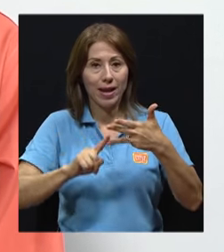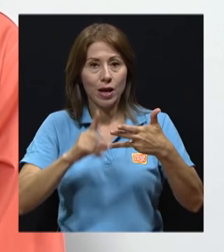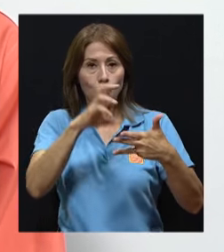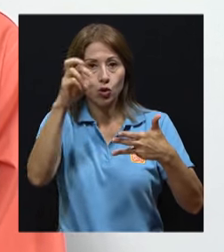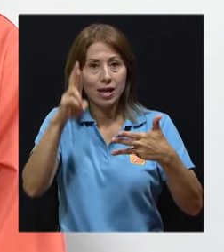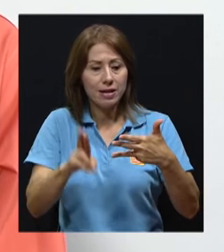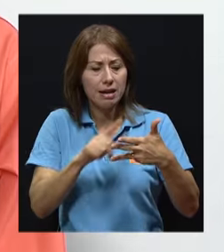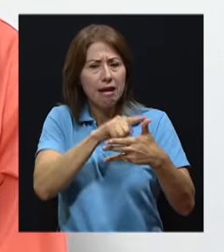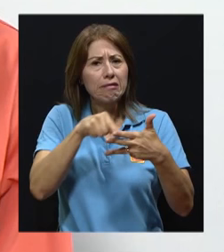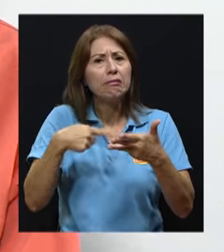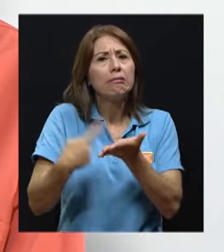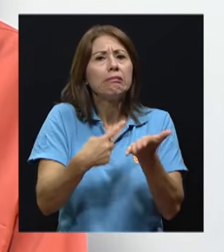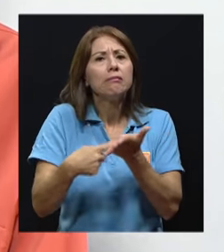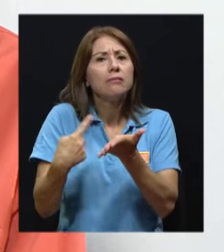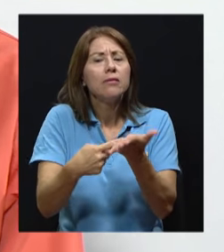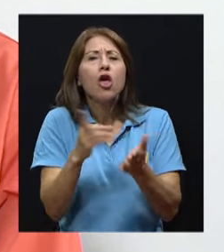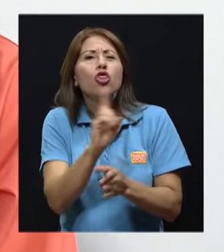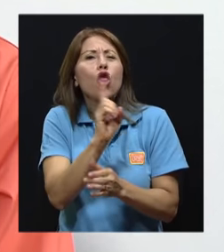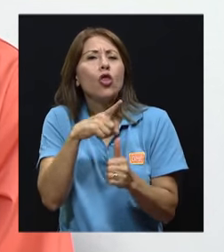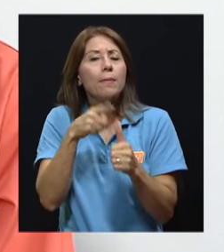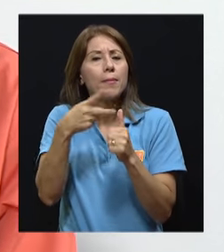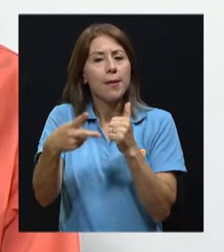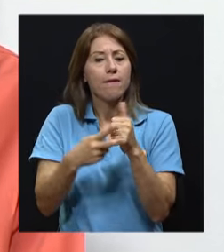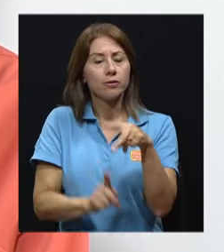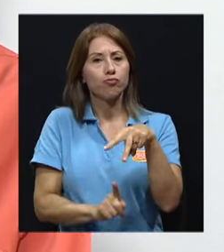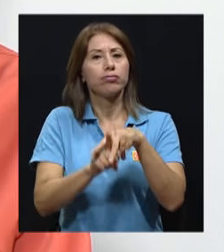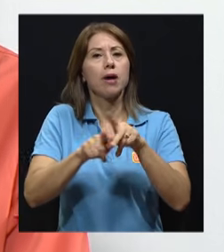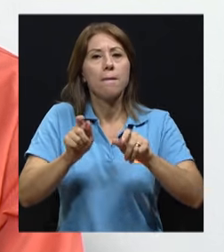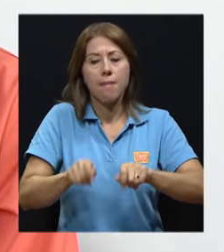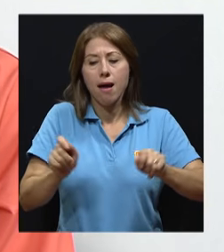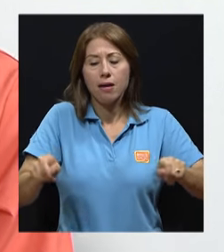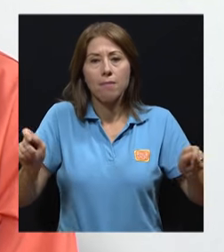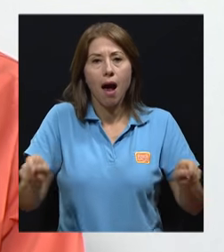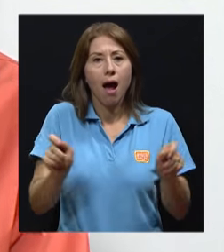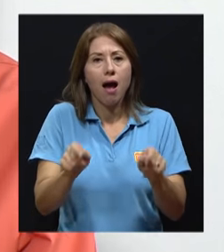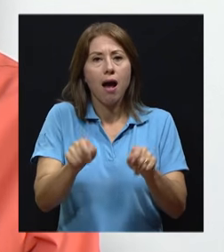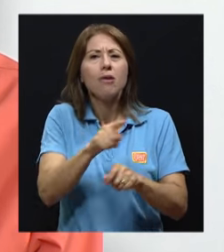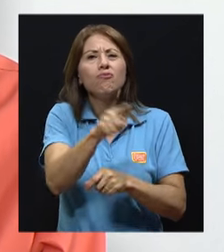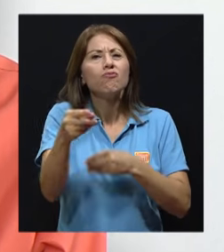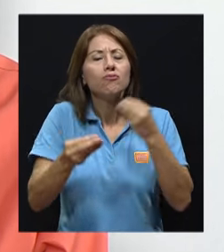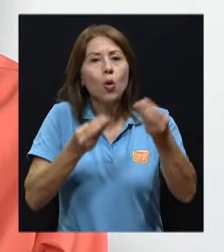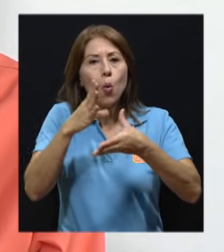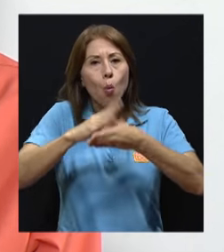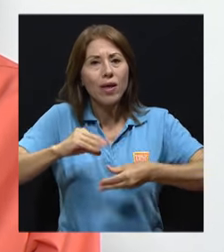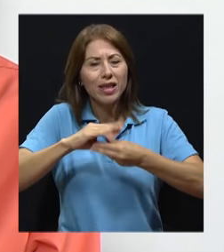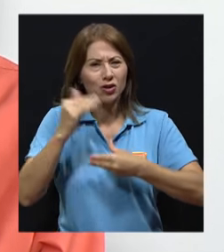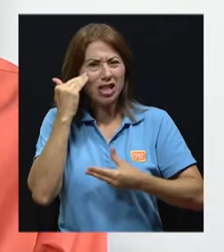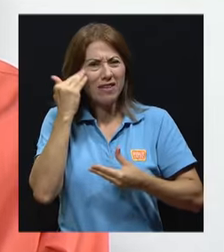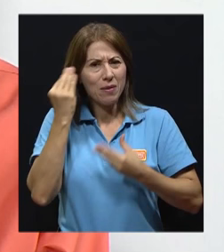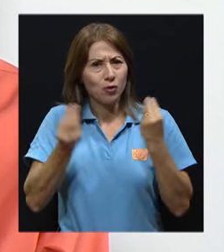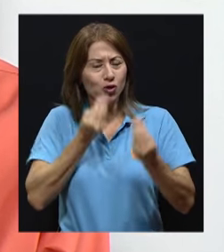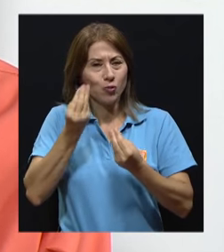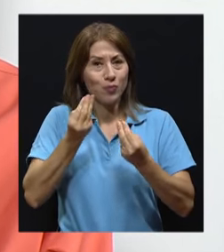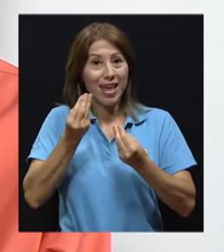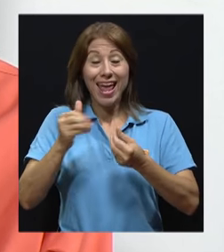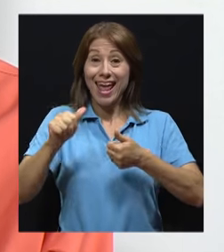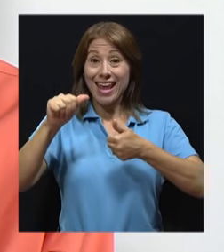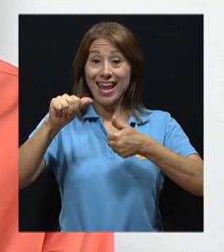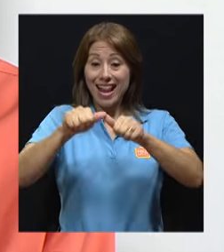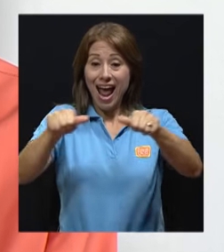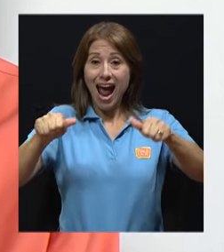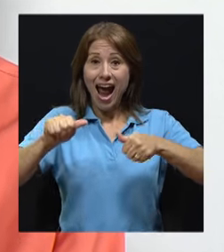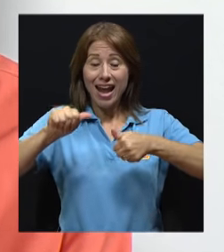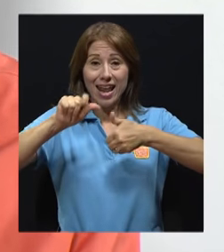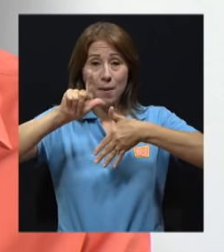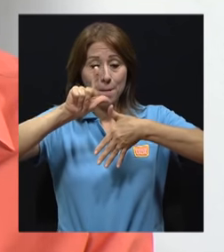disputa tanto por los mexicanos como los guatemaltecos los nicaragüenses y los costarricenses que dónde se origina la la Marimba